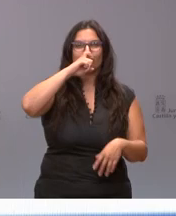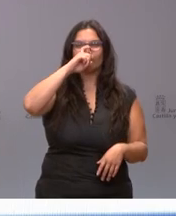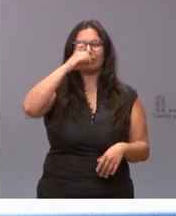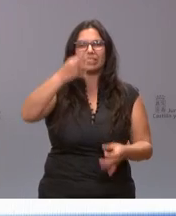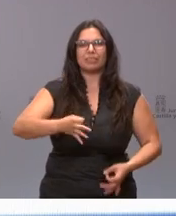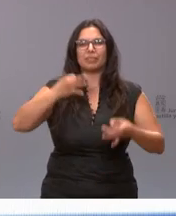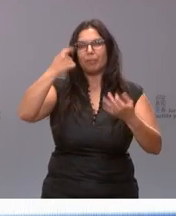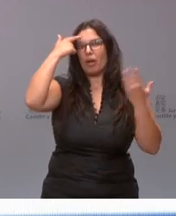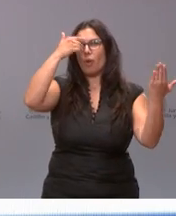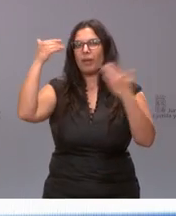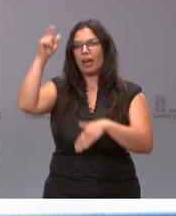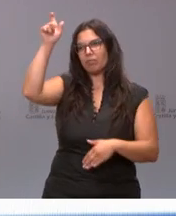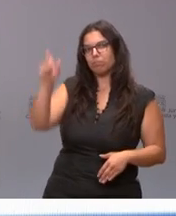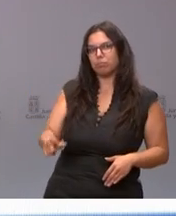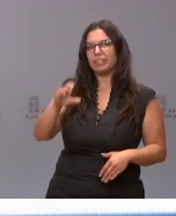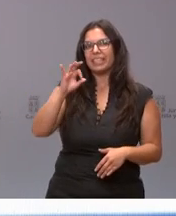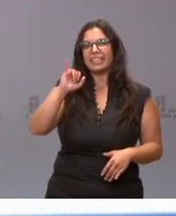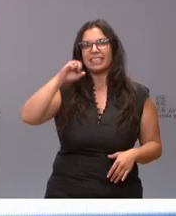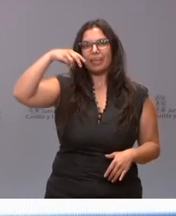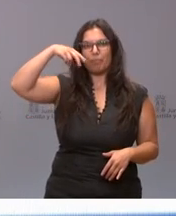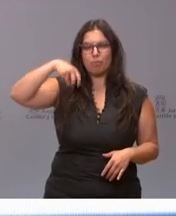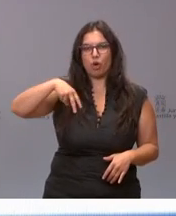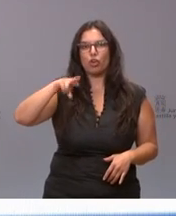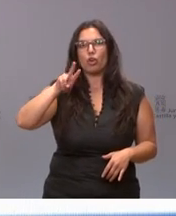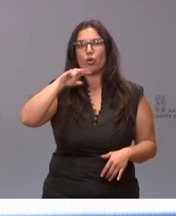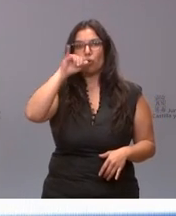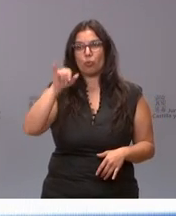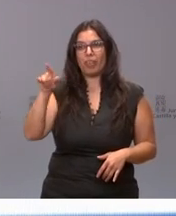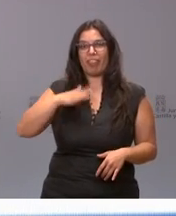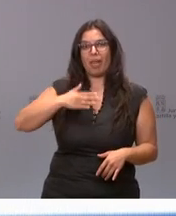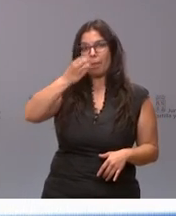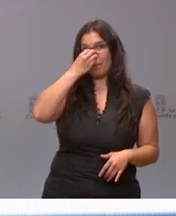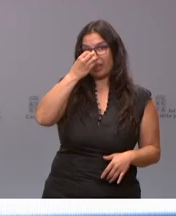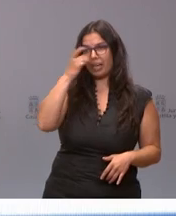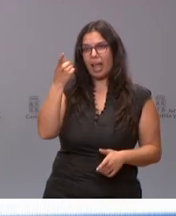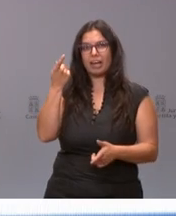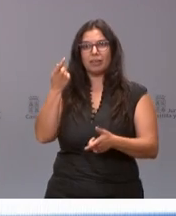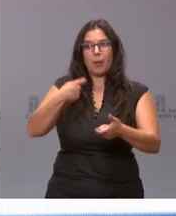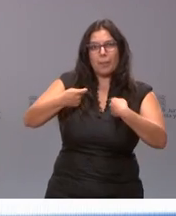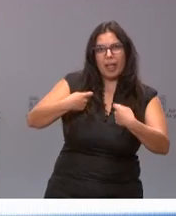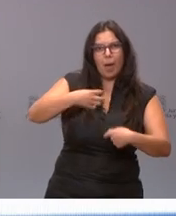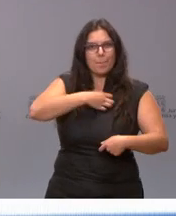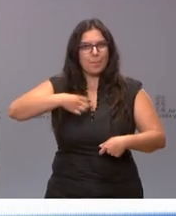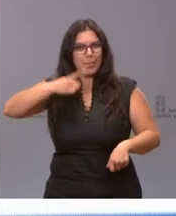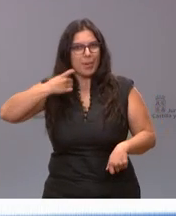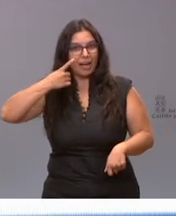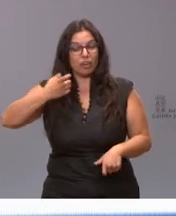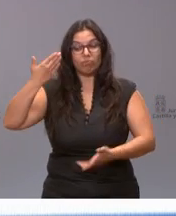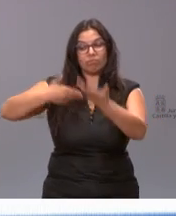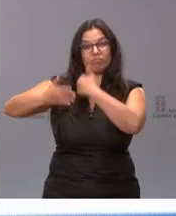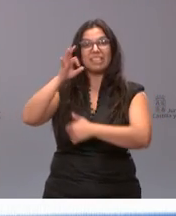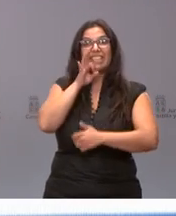de Simón Ruiz, un medinense emprendedor, un medinense, un comerciante y un banquero que ya allá por el